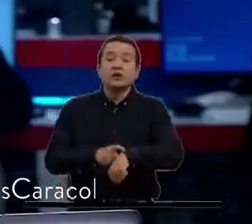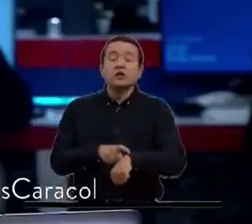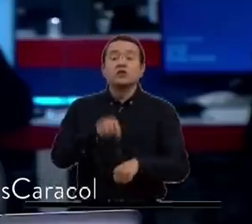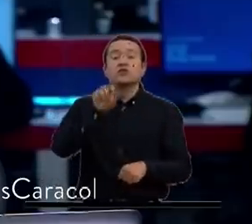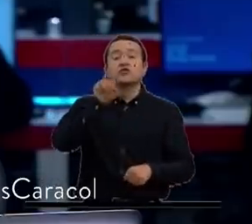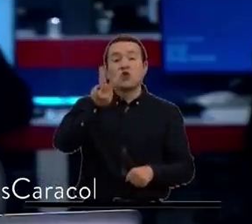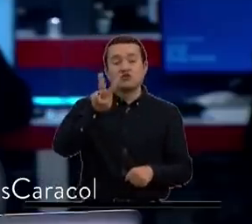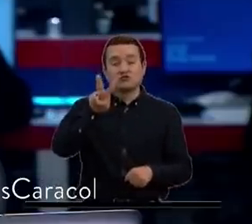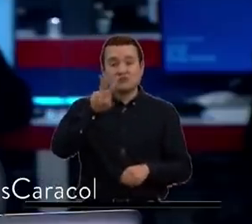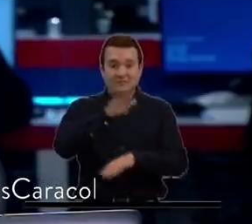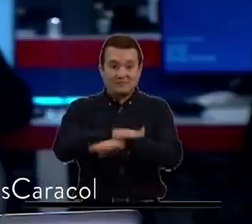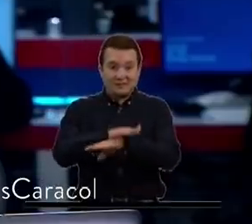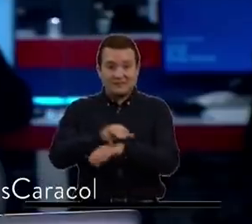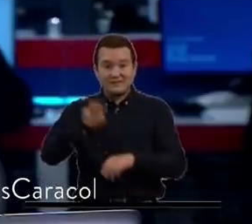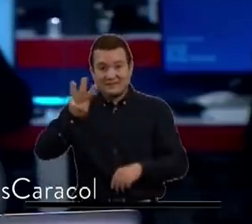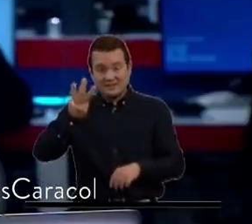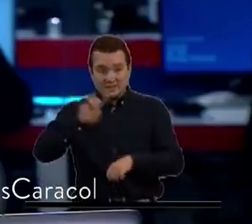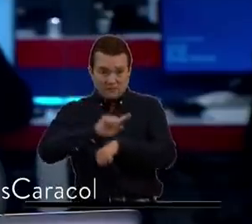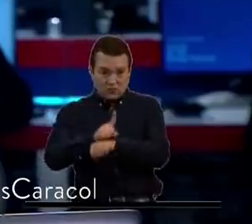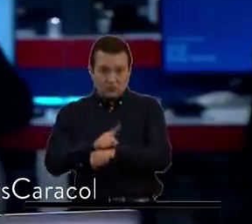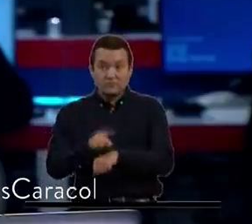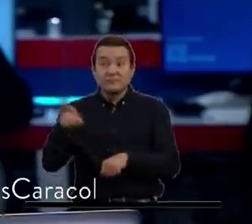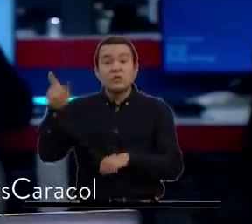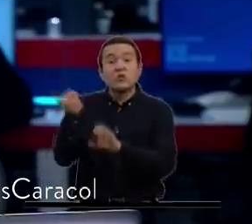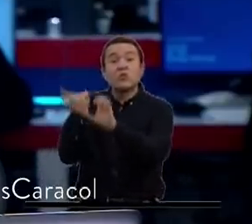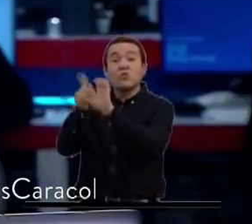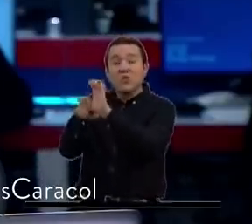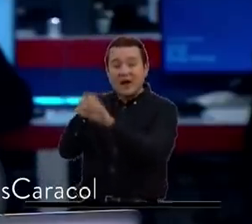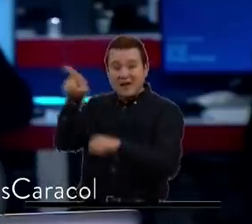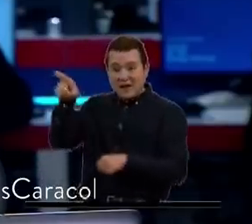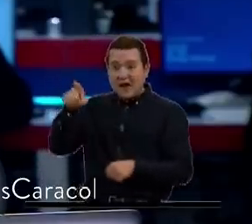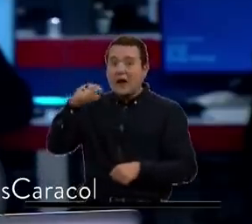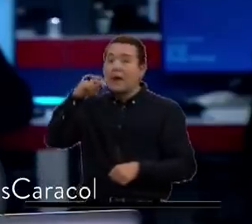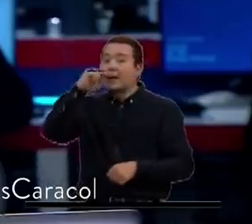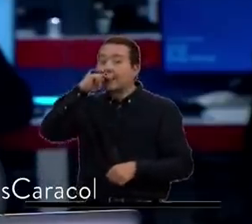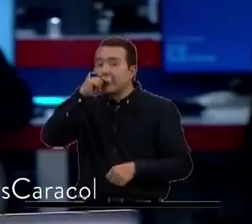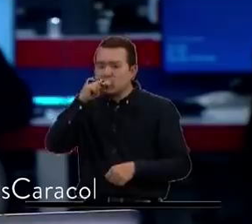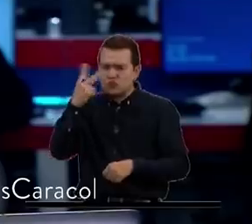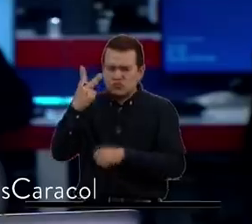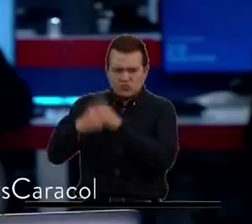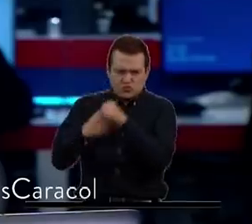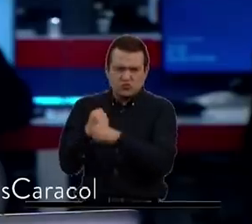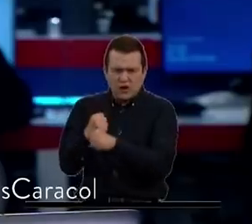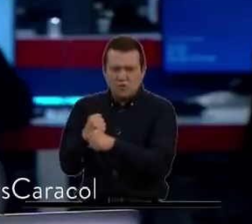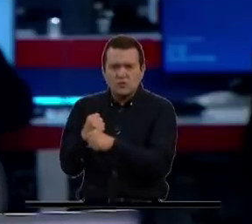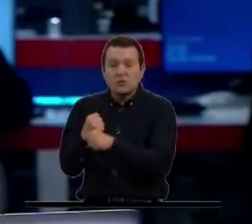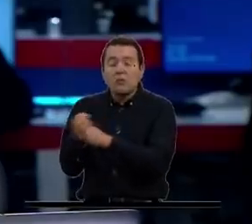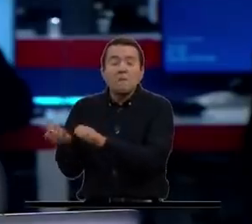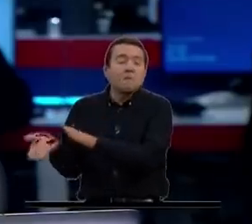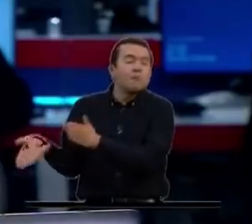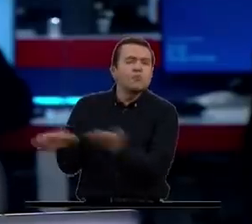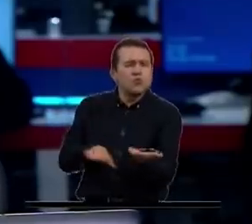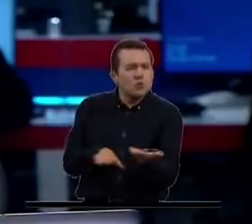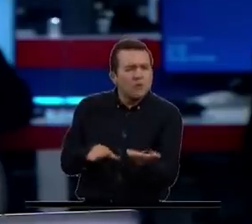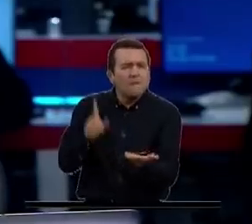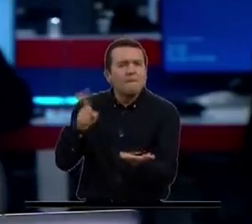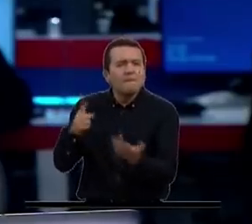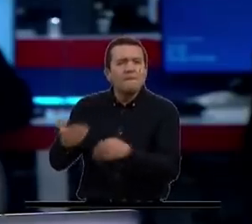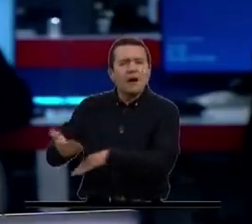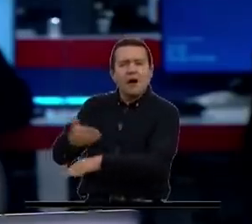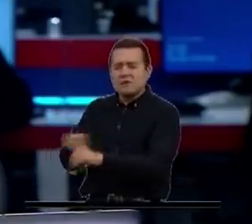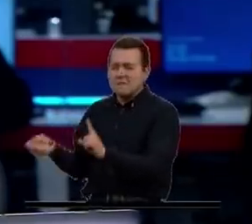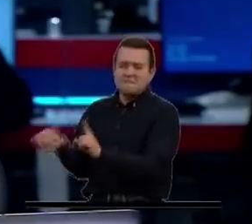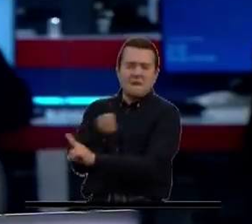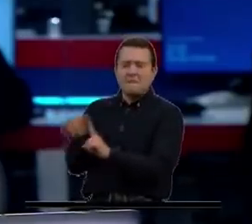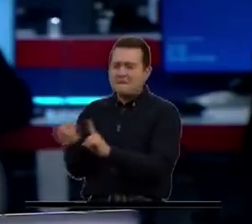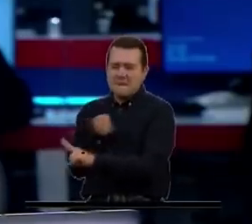En La Guajira, un niño de 2 años murió tras ser víctima de un aparente caso de maltrato. Las autoridades continúan con las investigaciones mientras